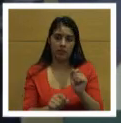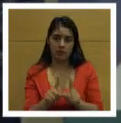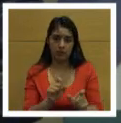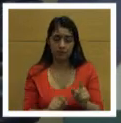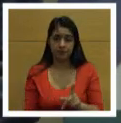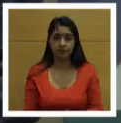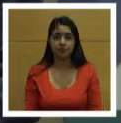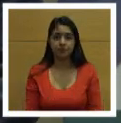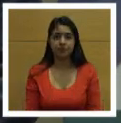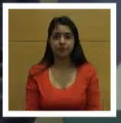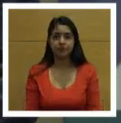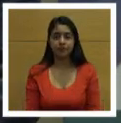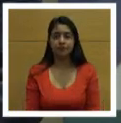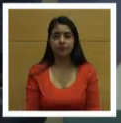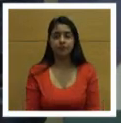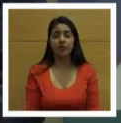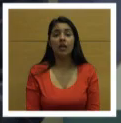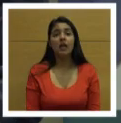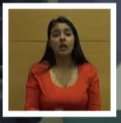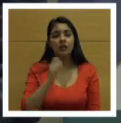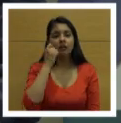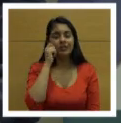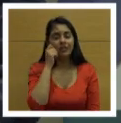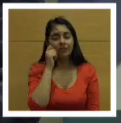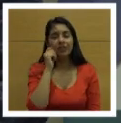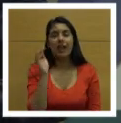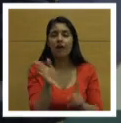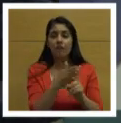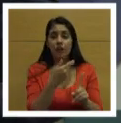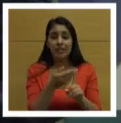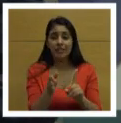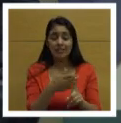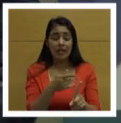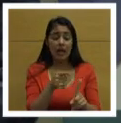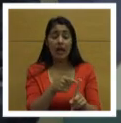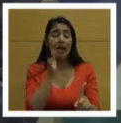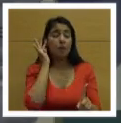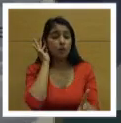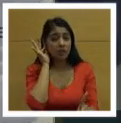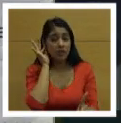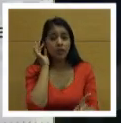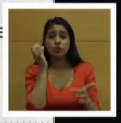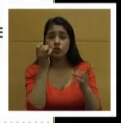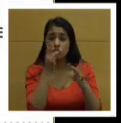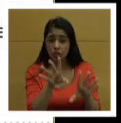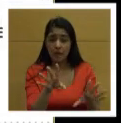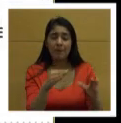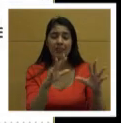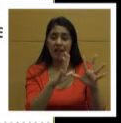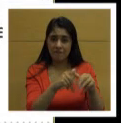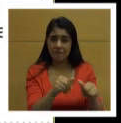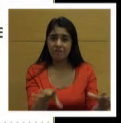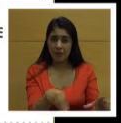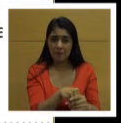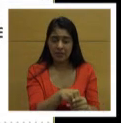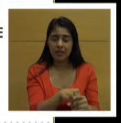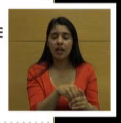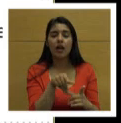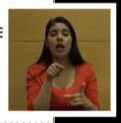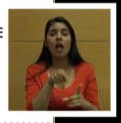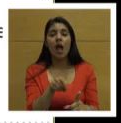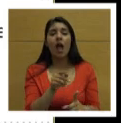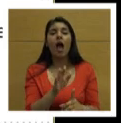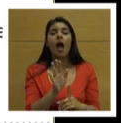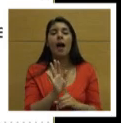Es lo que hablamos un poquito, el concebir la violencia en contra de la mujer solo del ámbito intrafamiliar, de alguna manera ha invisibilizado